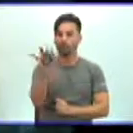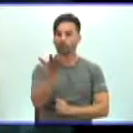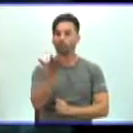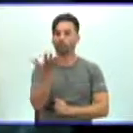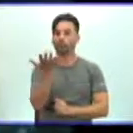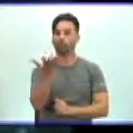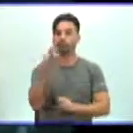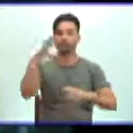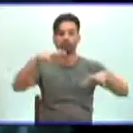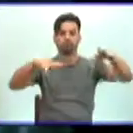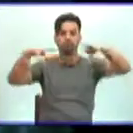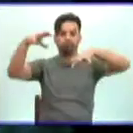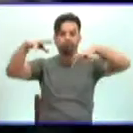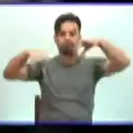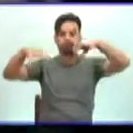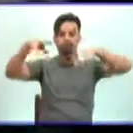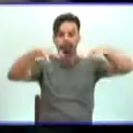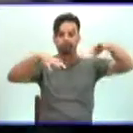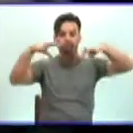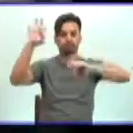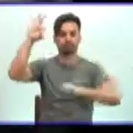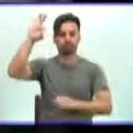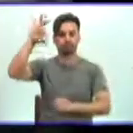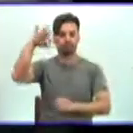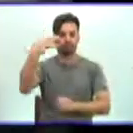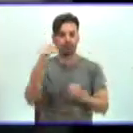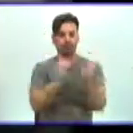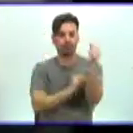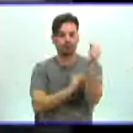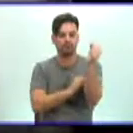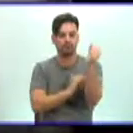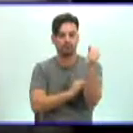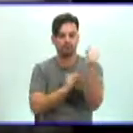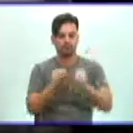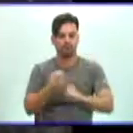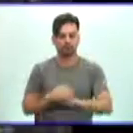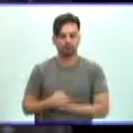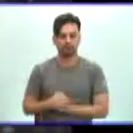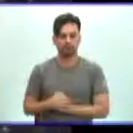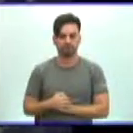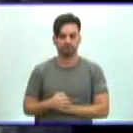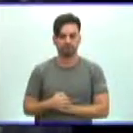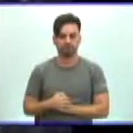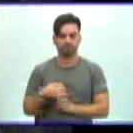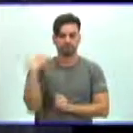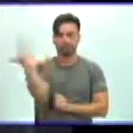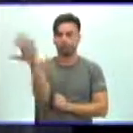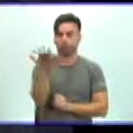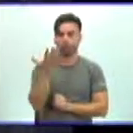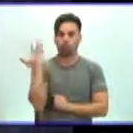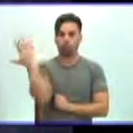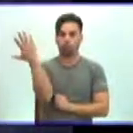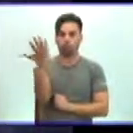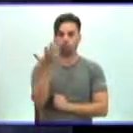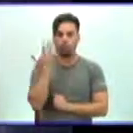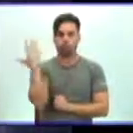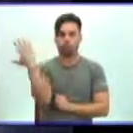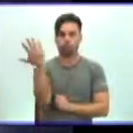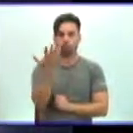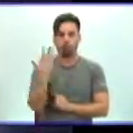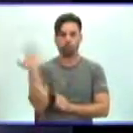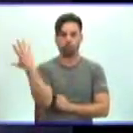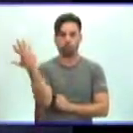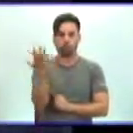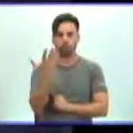Impulsadas por la intensidad del sol, se forman tormentas más fuertes en los trópicos, con ciclones, tifones o huracanes como este junto a los